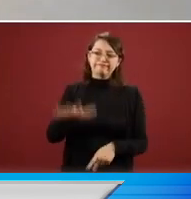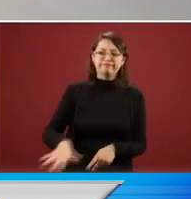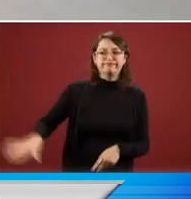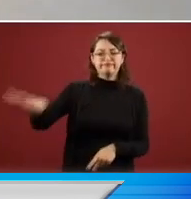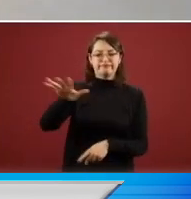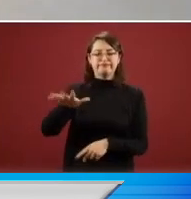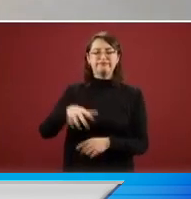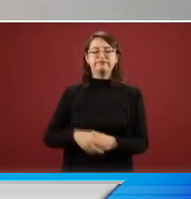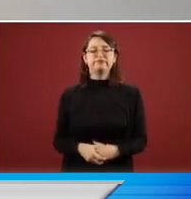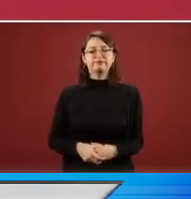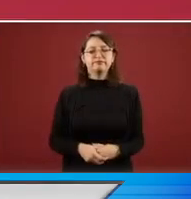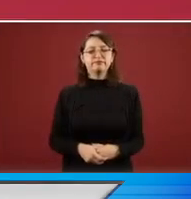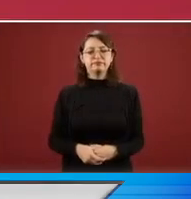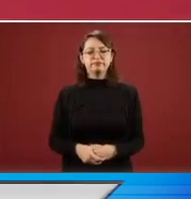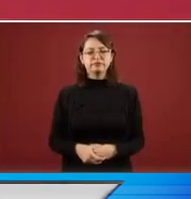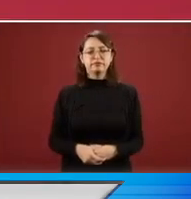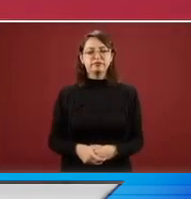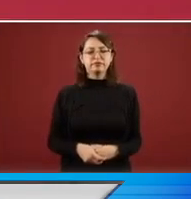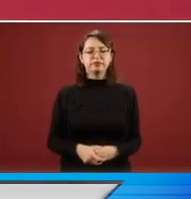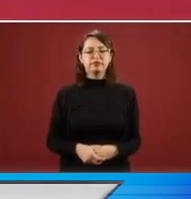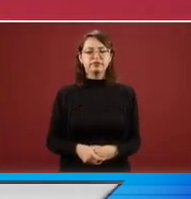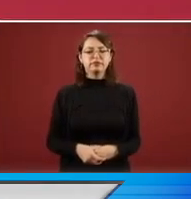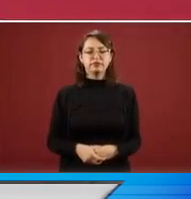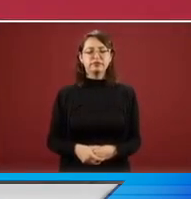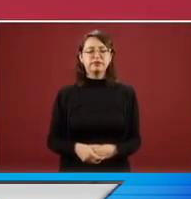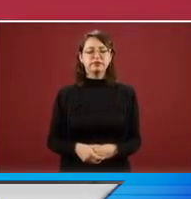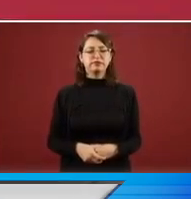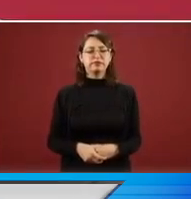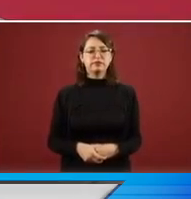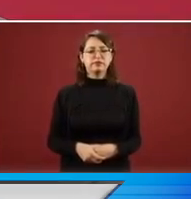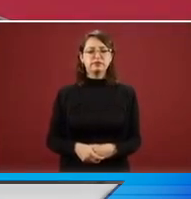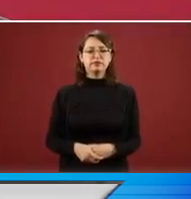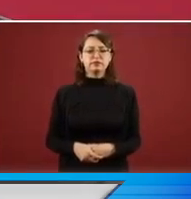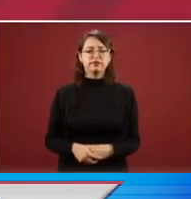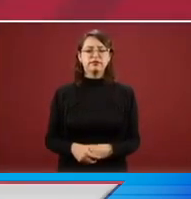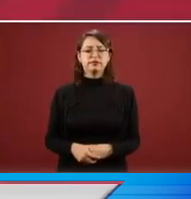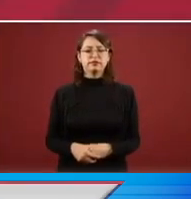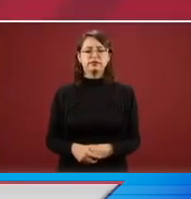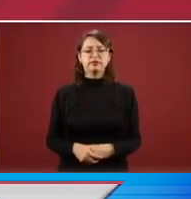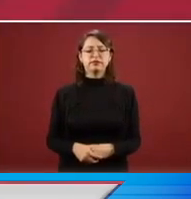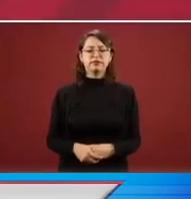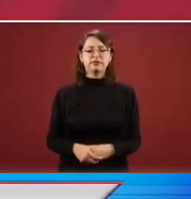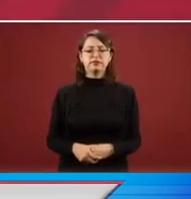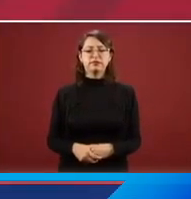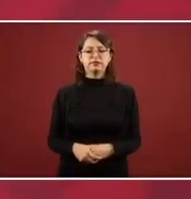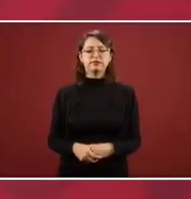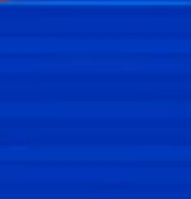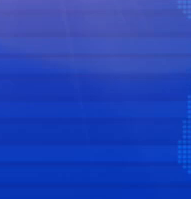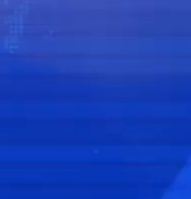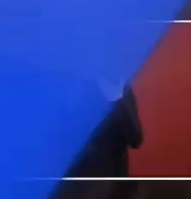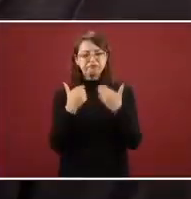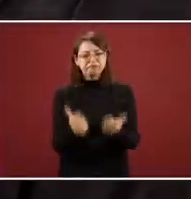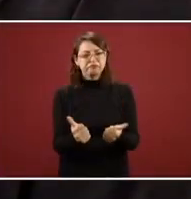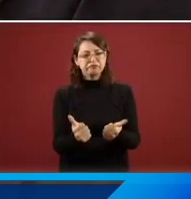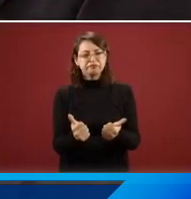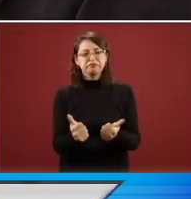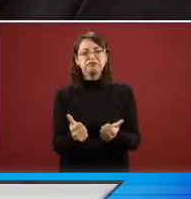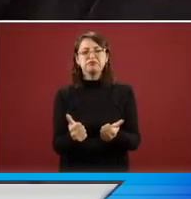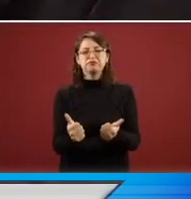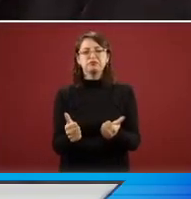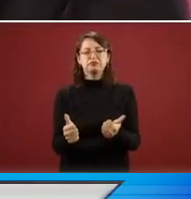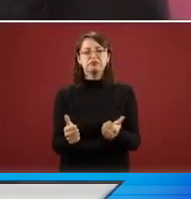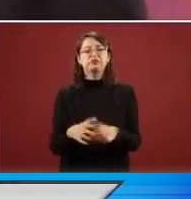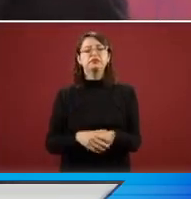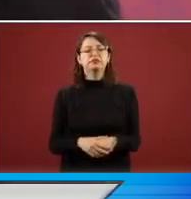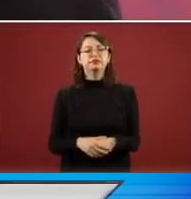de Genaro García Luna y Felipe Calderón, con la asociación delictuosa y el contubernio entre la delincuencia y las autoridades. Entra